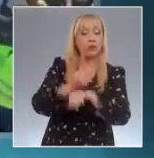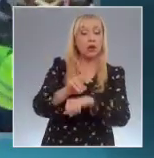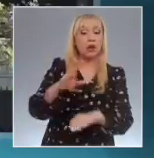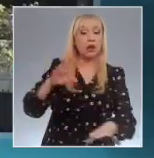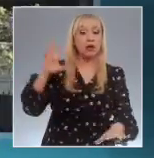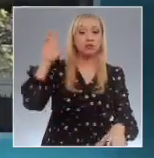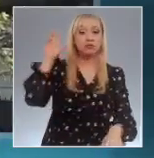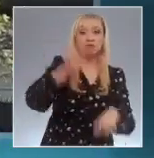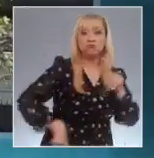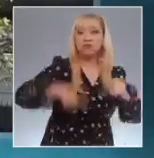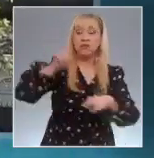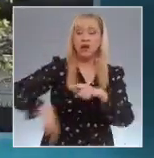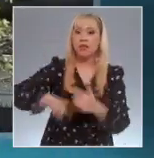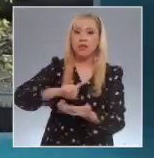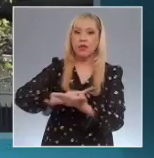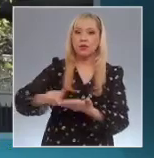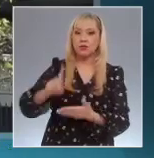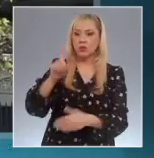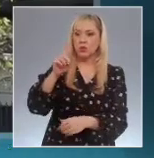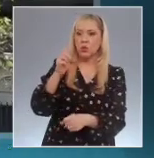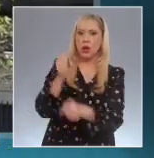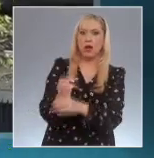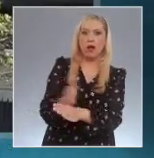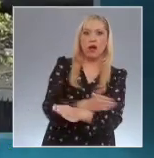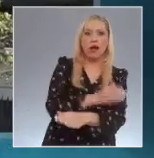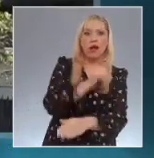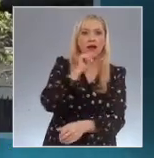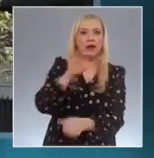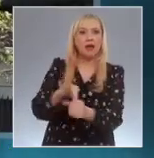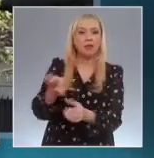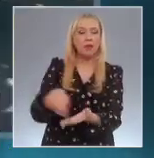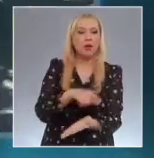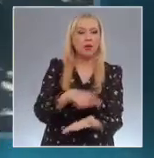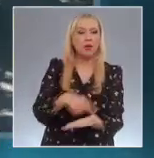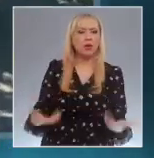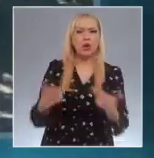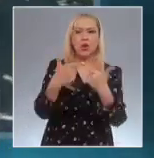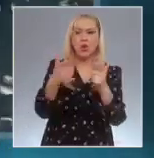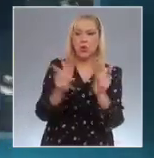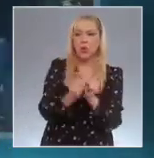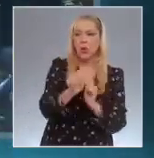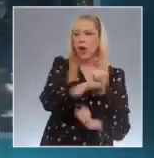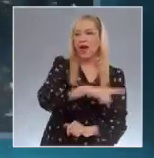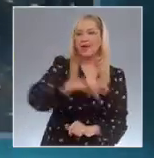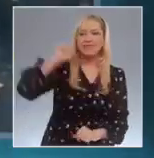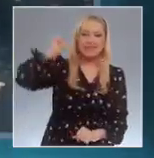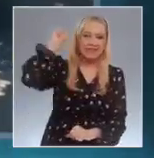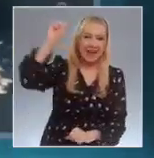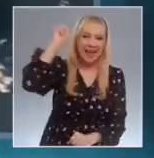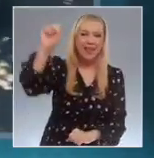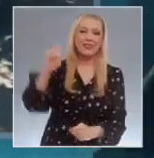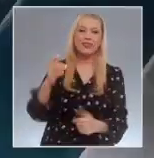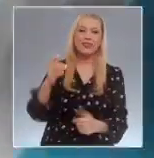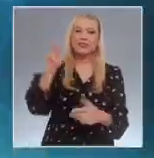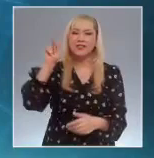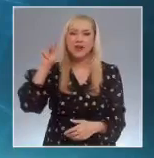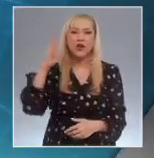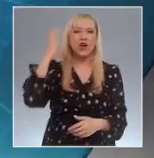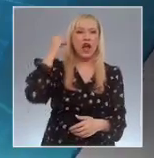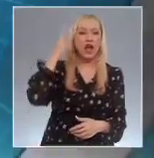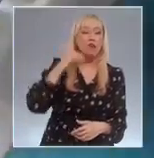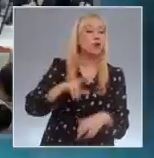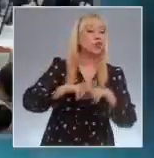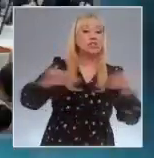elecciones presidenciales. Las autoridades impiden que grupos de defensa, sindicatos y medios de comunicación realicen su trabajo.